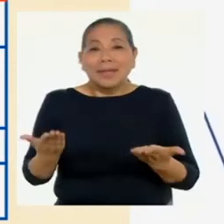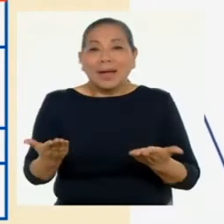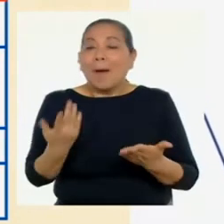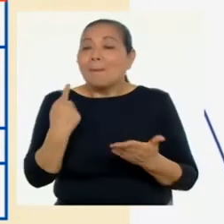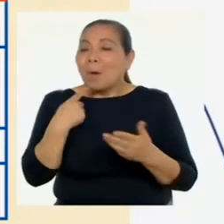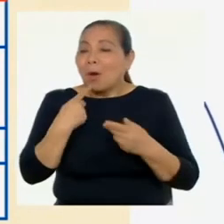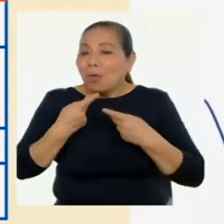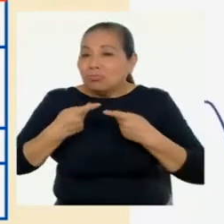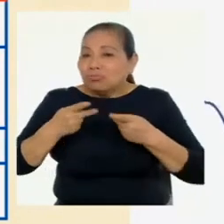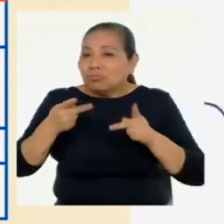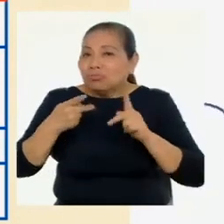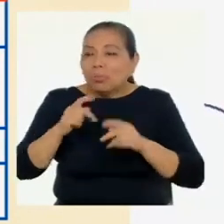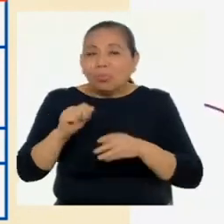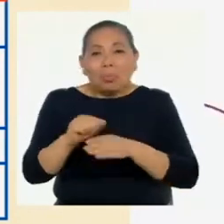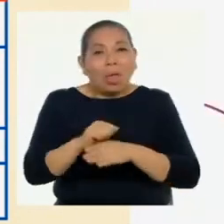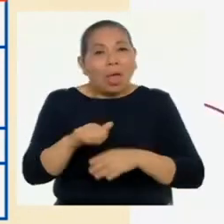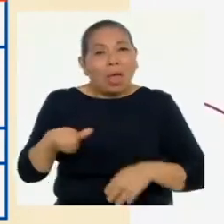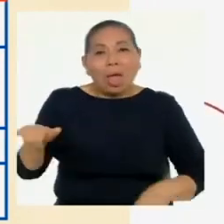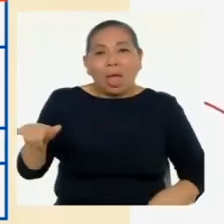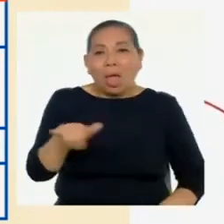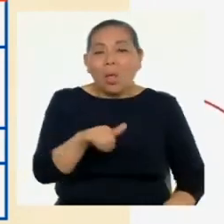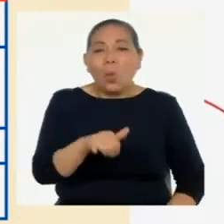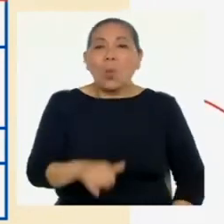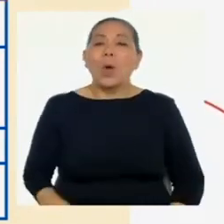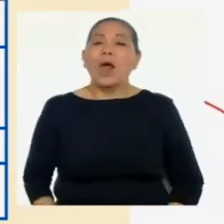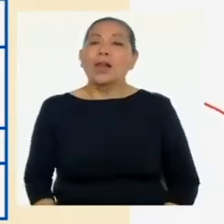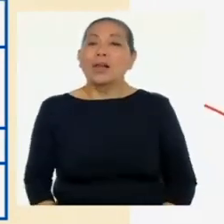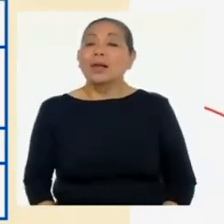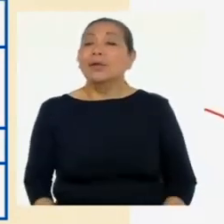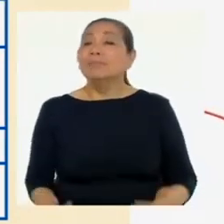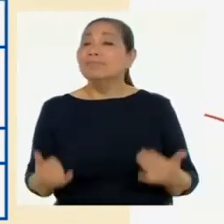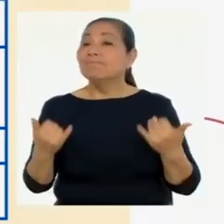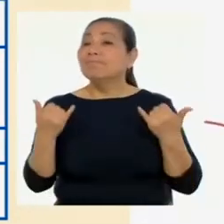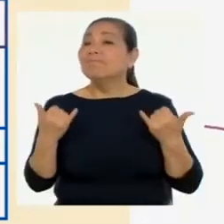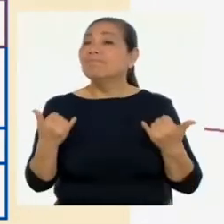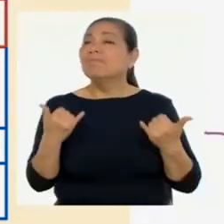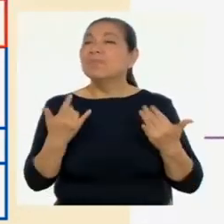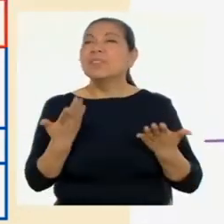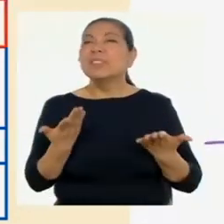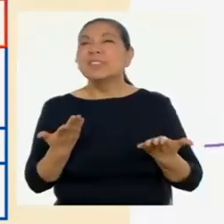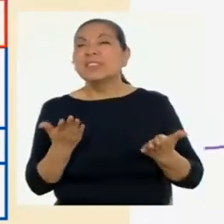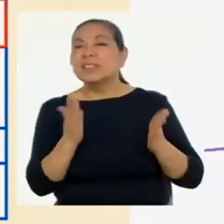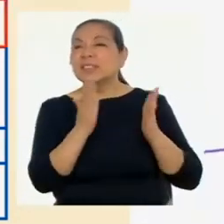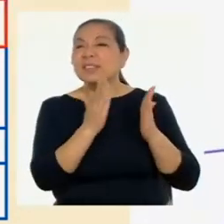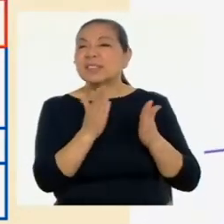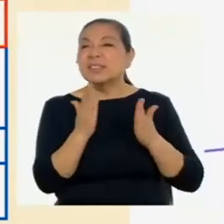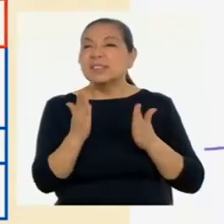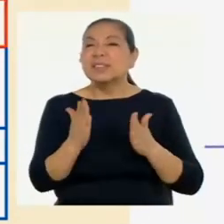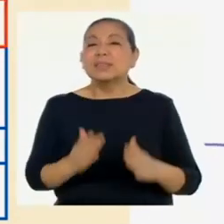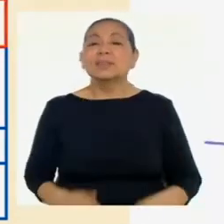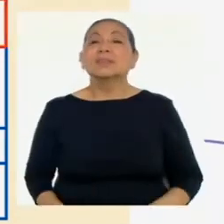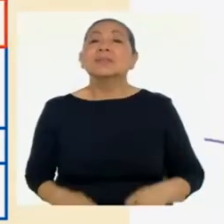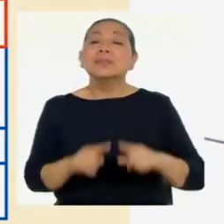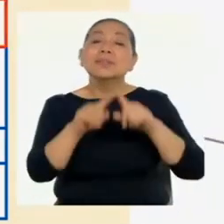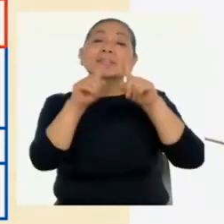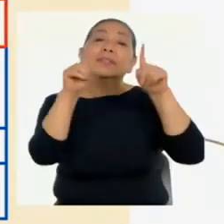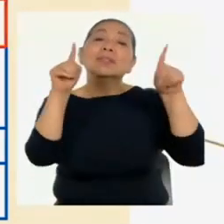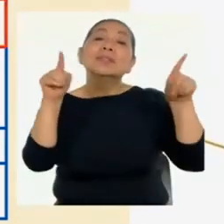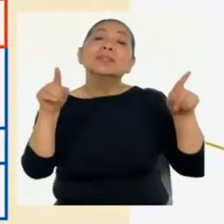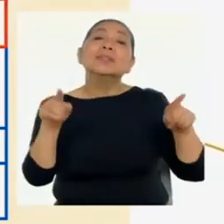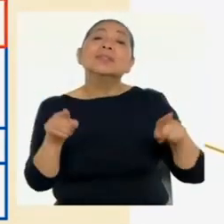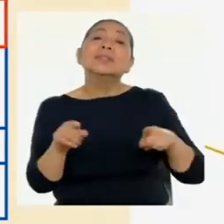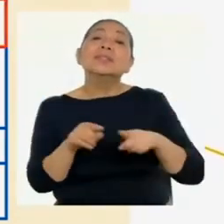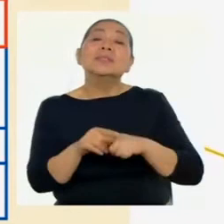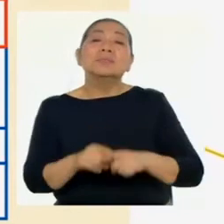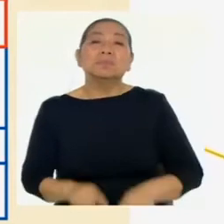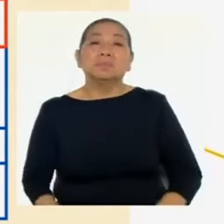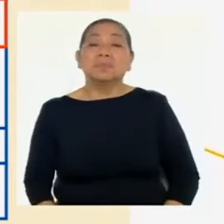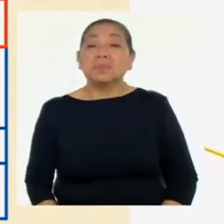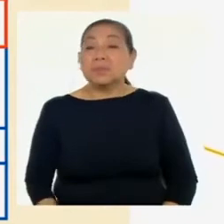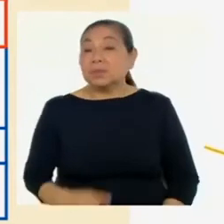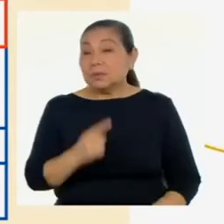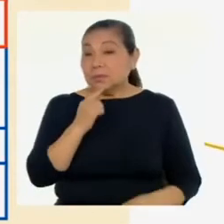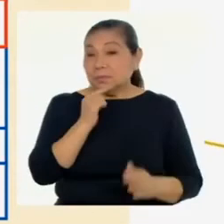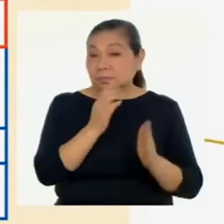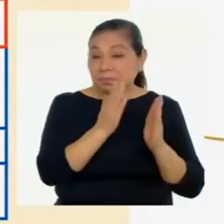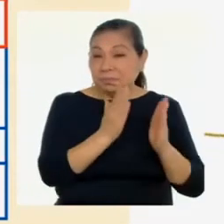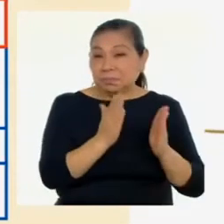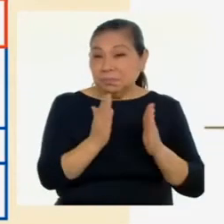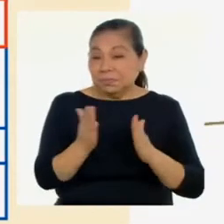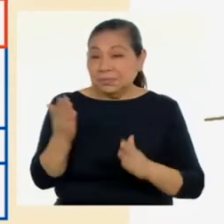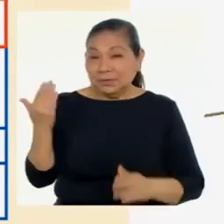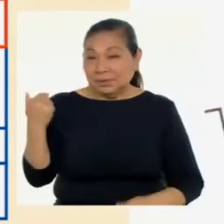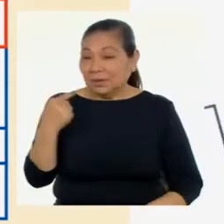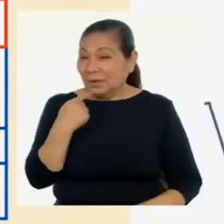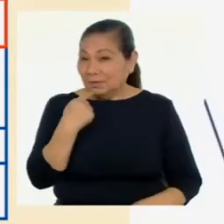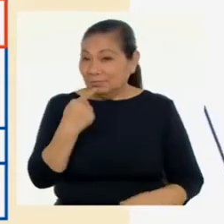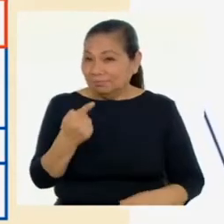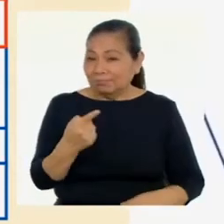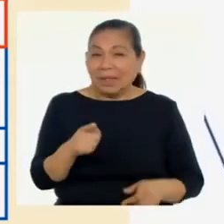cotidiana que fomente un trato igualitario. Ahora, ¿qué estructura tendrá tu afiche? Según las estructuras que hemos